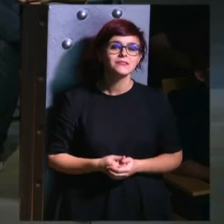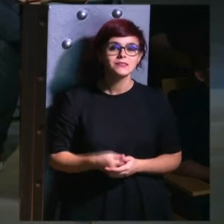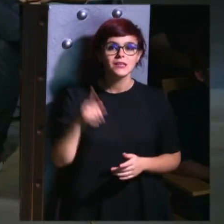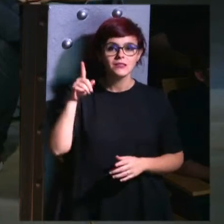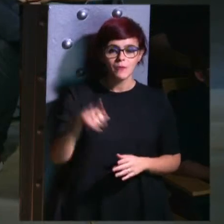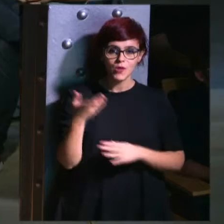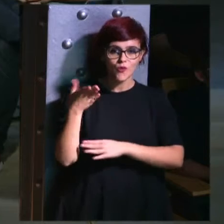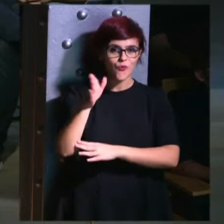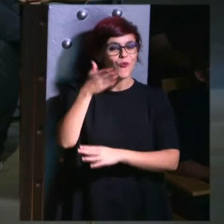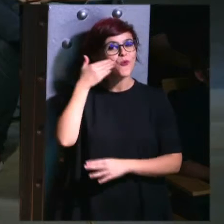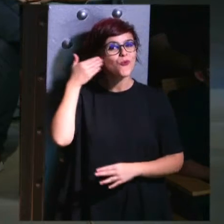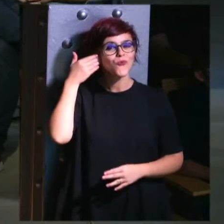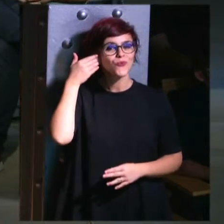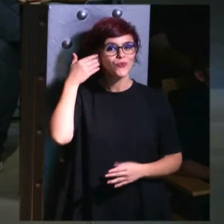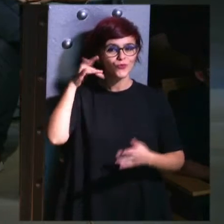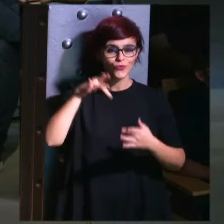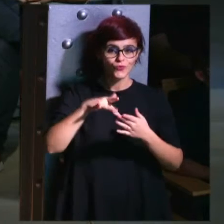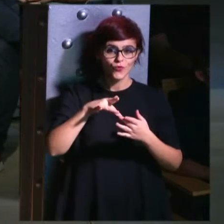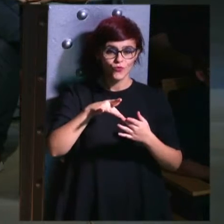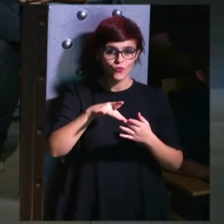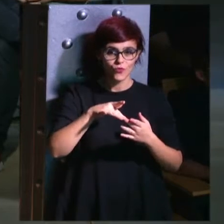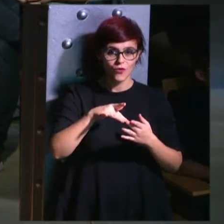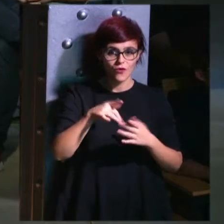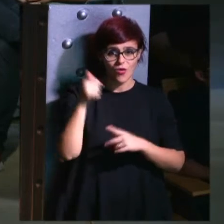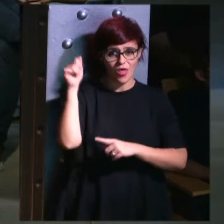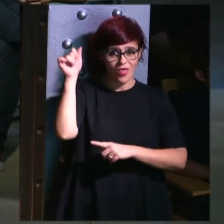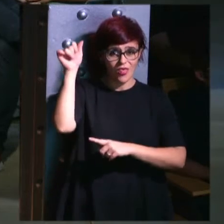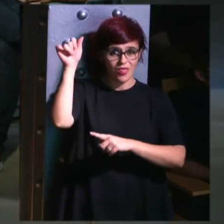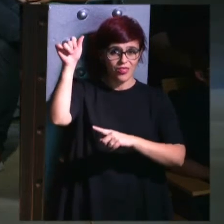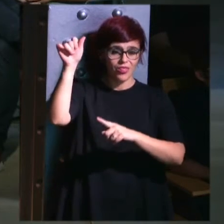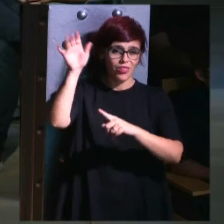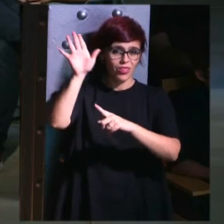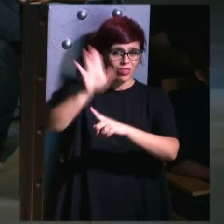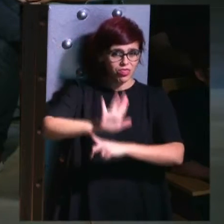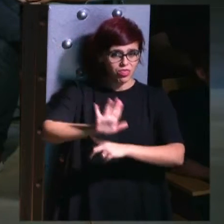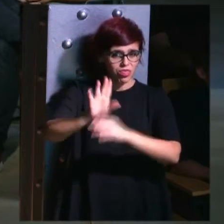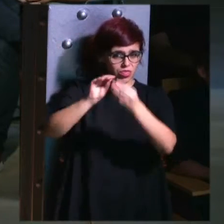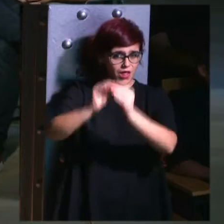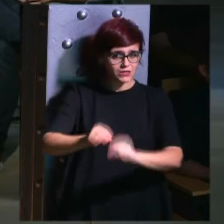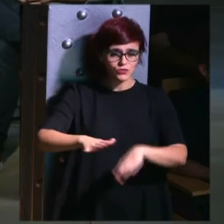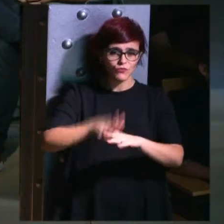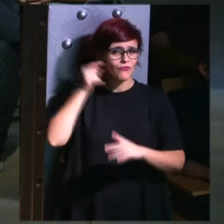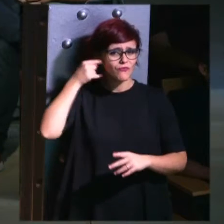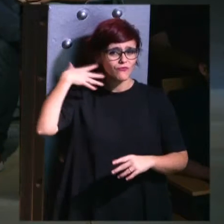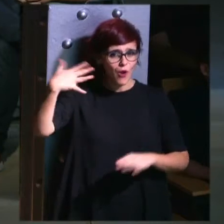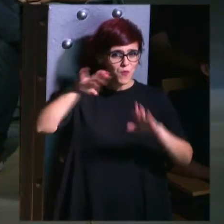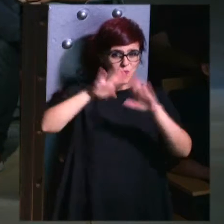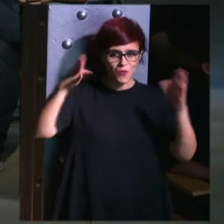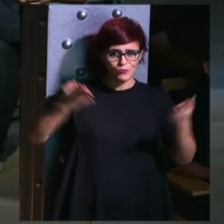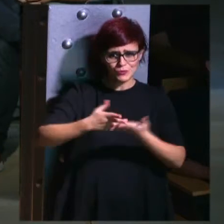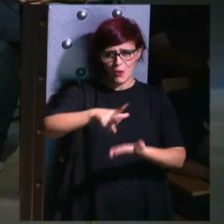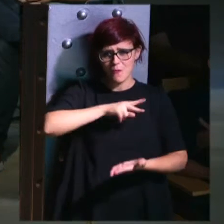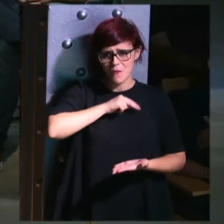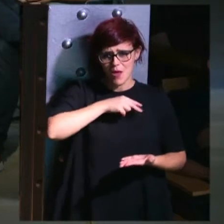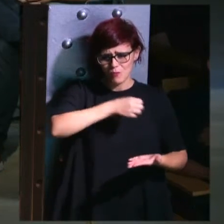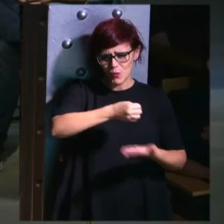con el privilegio de tener aquí a uno de nuestros cineastas, que además tiene un prestigio a nivel mundial, que ha ganado muchos premios, que